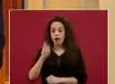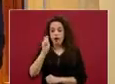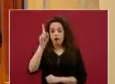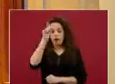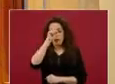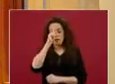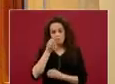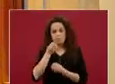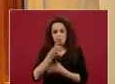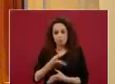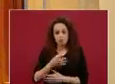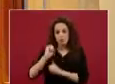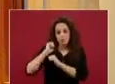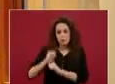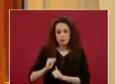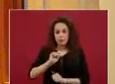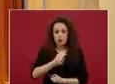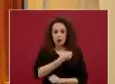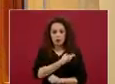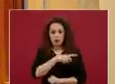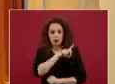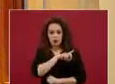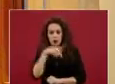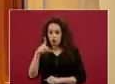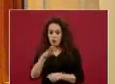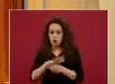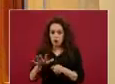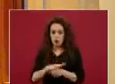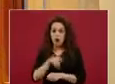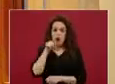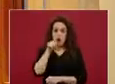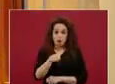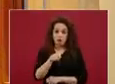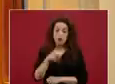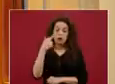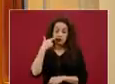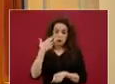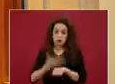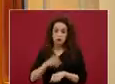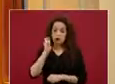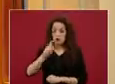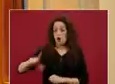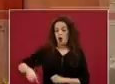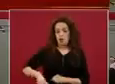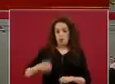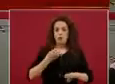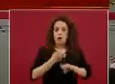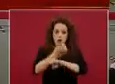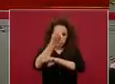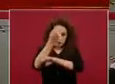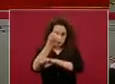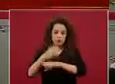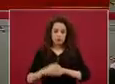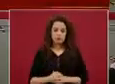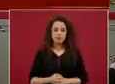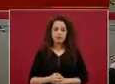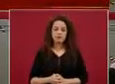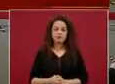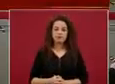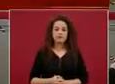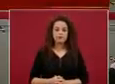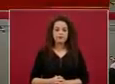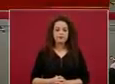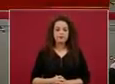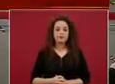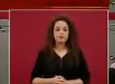autoridad sanitaria local es la persona titular del gobierno del estado y también en coadyuvancia